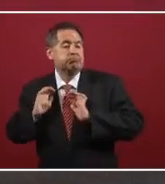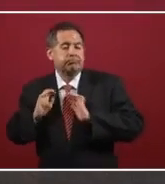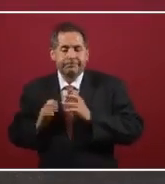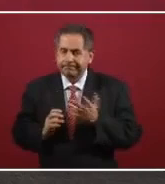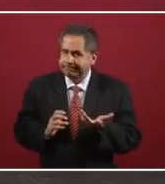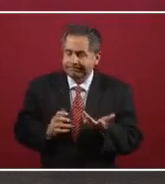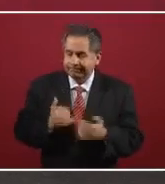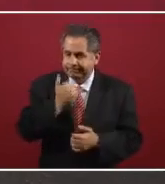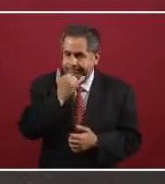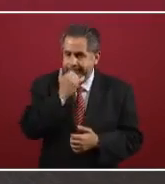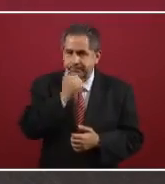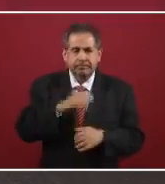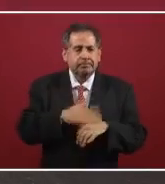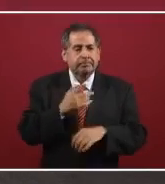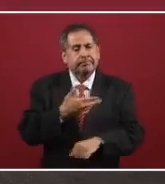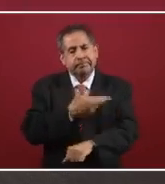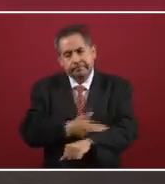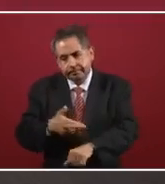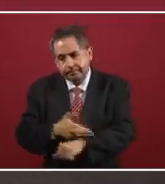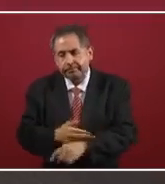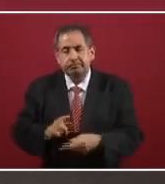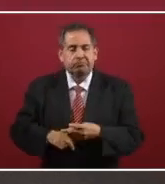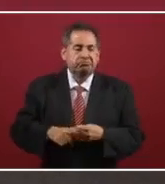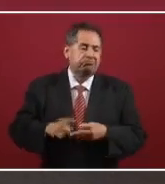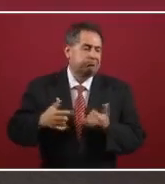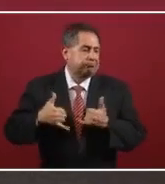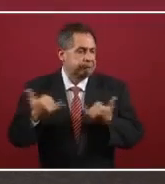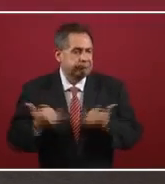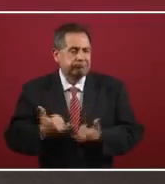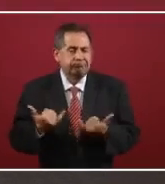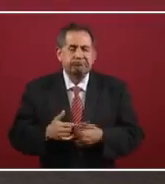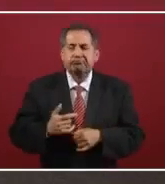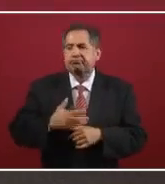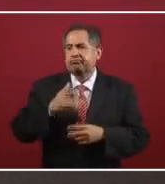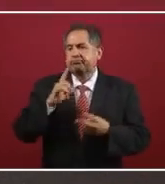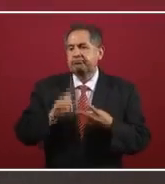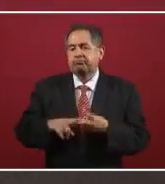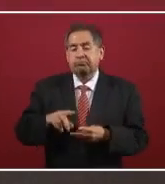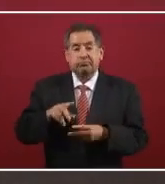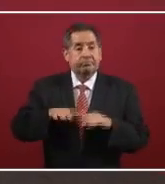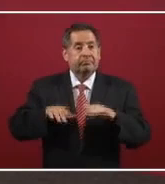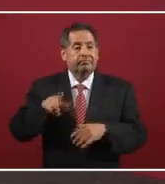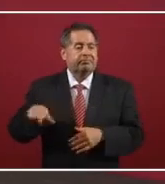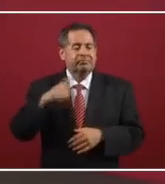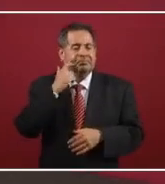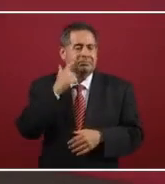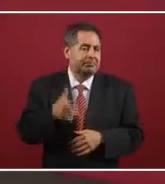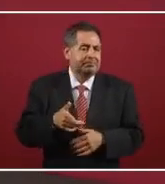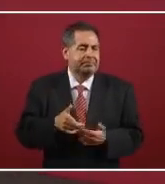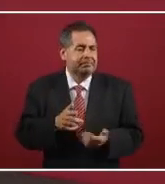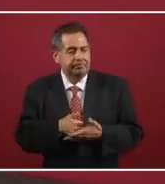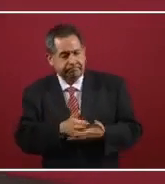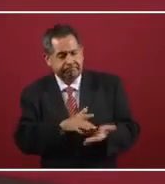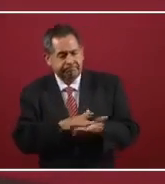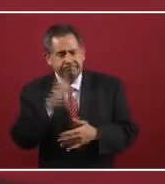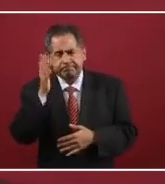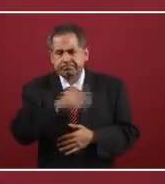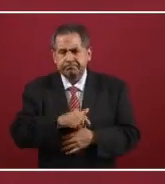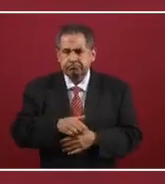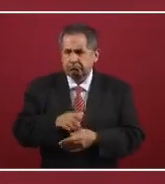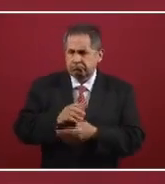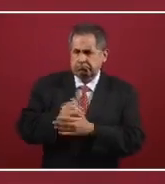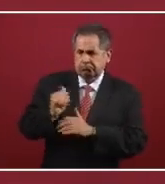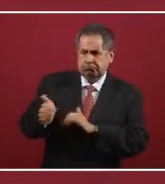implica burocracia, implica negligencia, implica no querer o no poder colaborar unos con